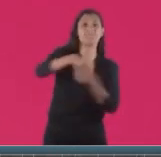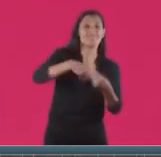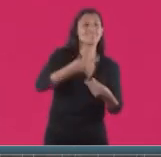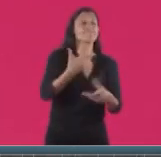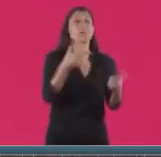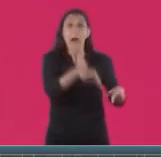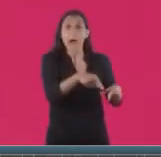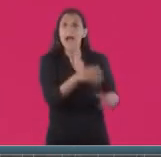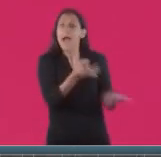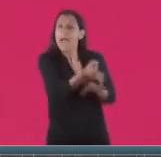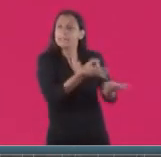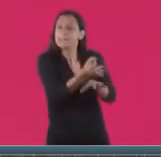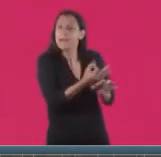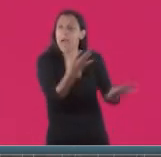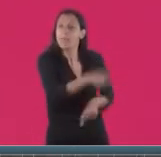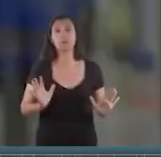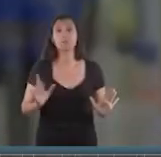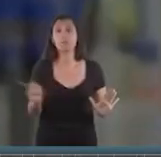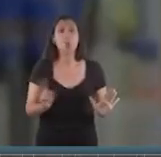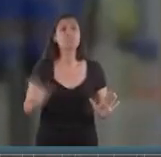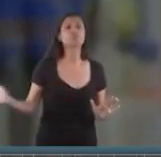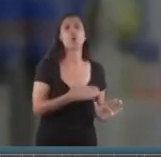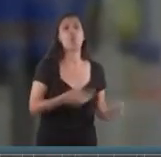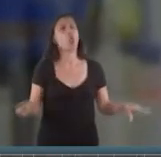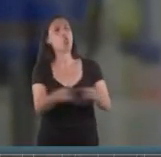Estado que, bueno, sin ninguna duda